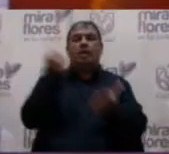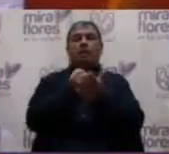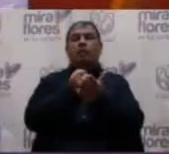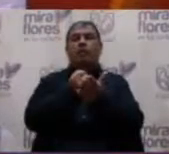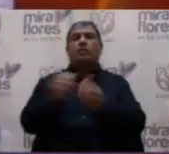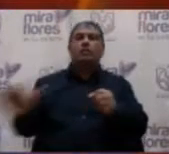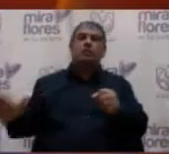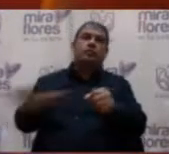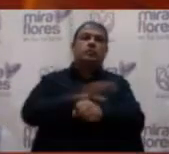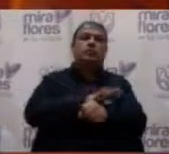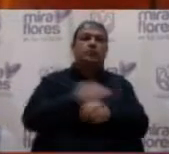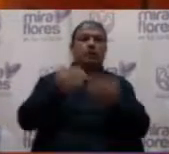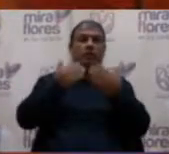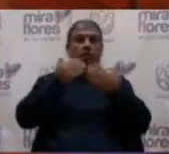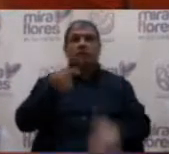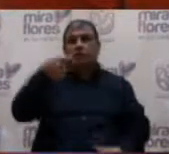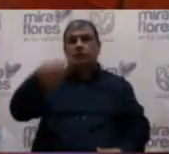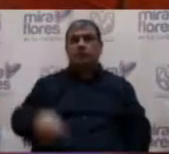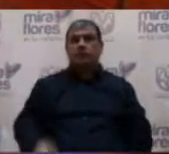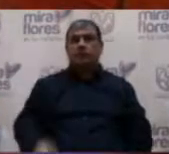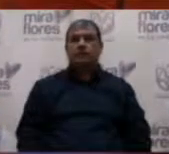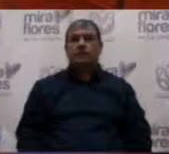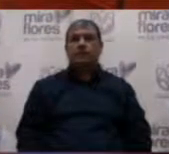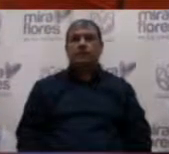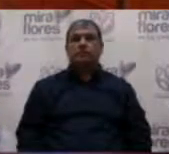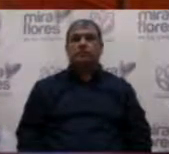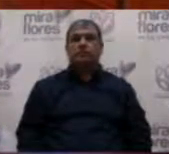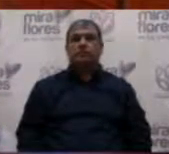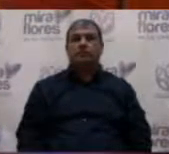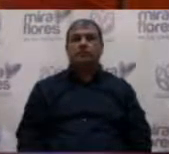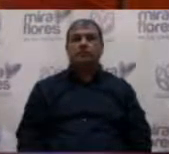por unanimidad. Muchísimas gracias. Siguiente punto, por favor.